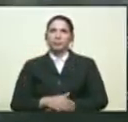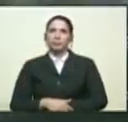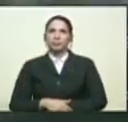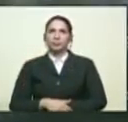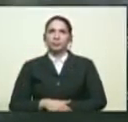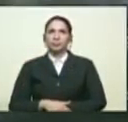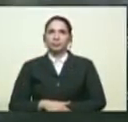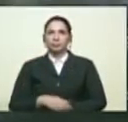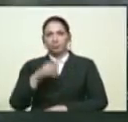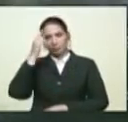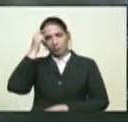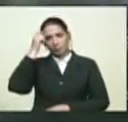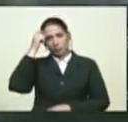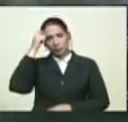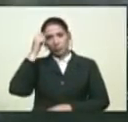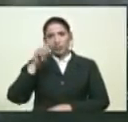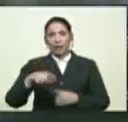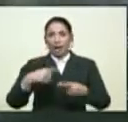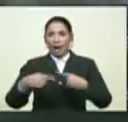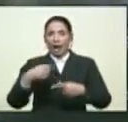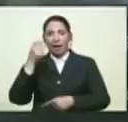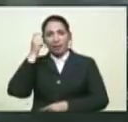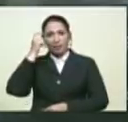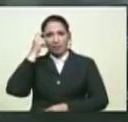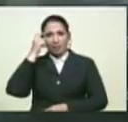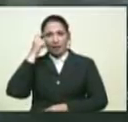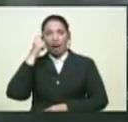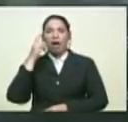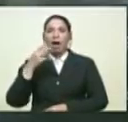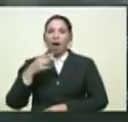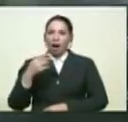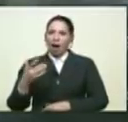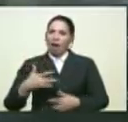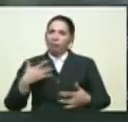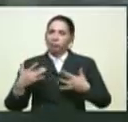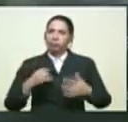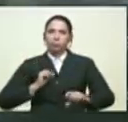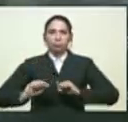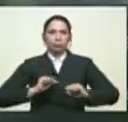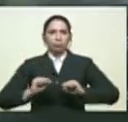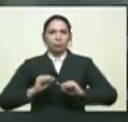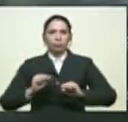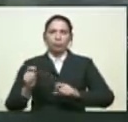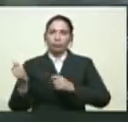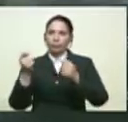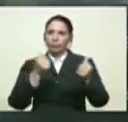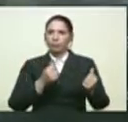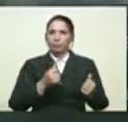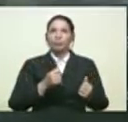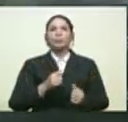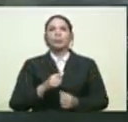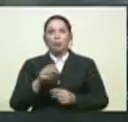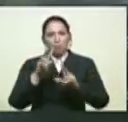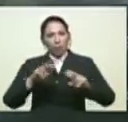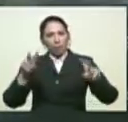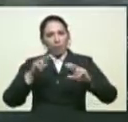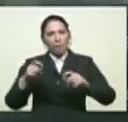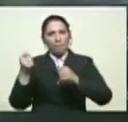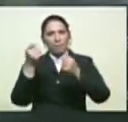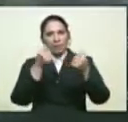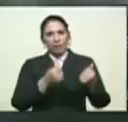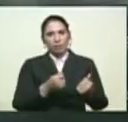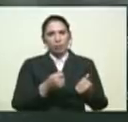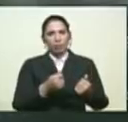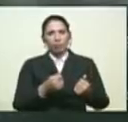tomando acciones macroeconómicas, fiscales, monetarias, tributarias, de precios, de